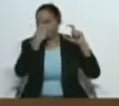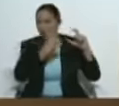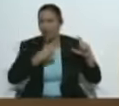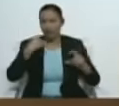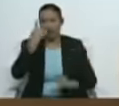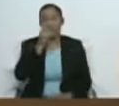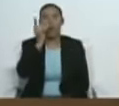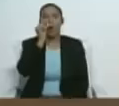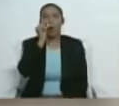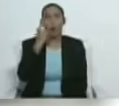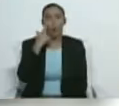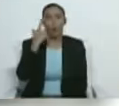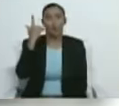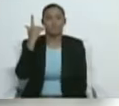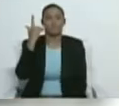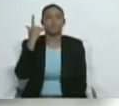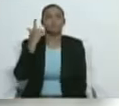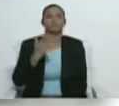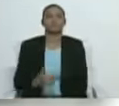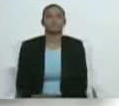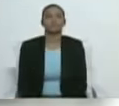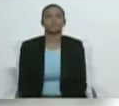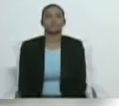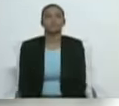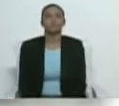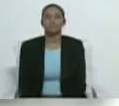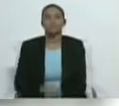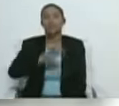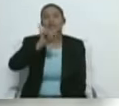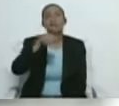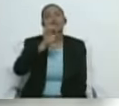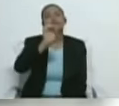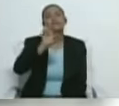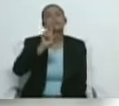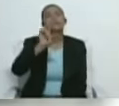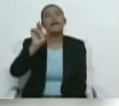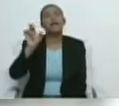sociópata de este Jerry ostos